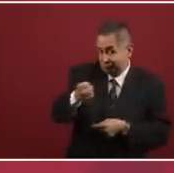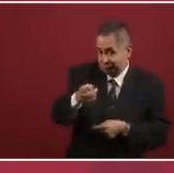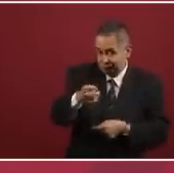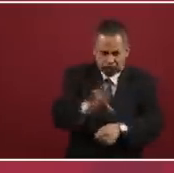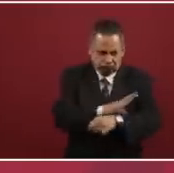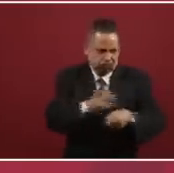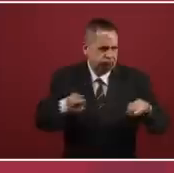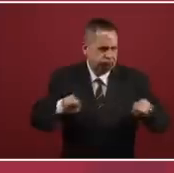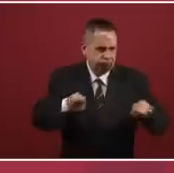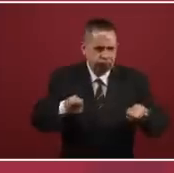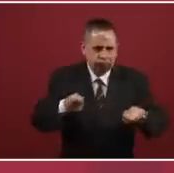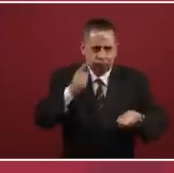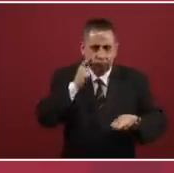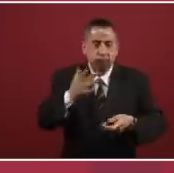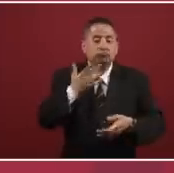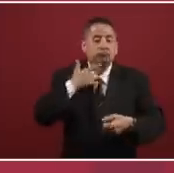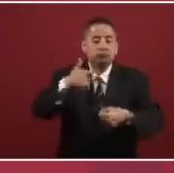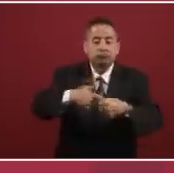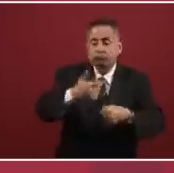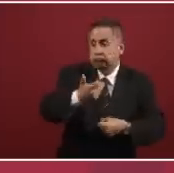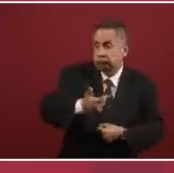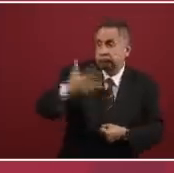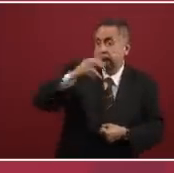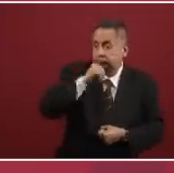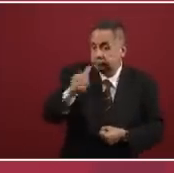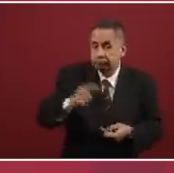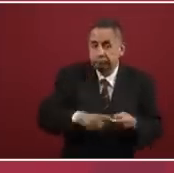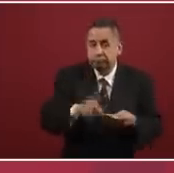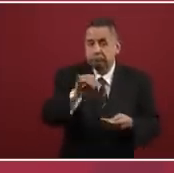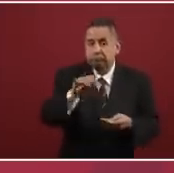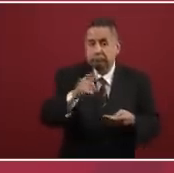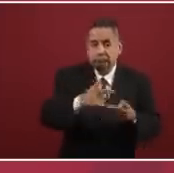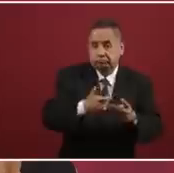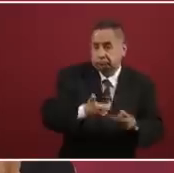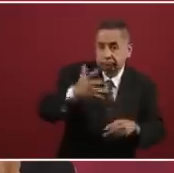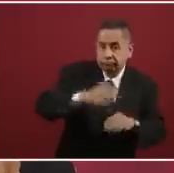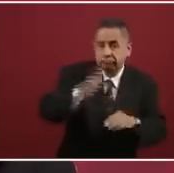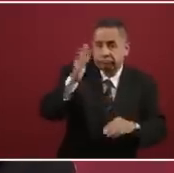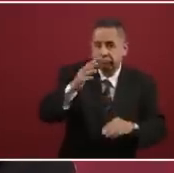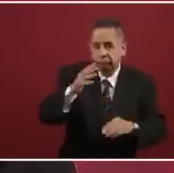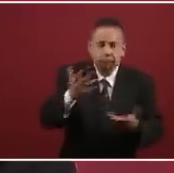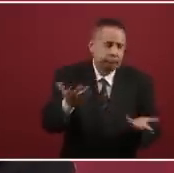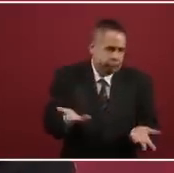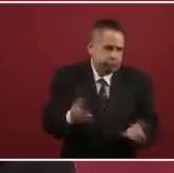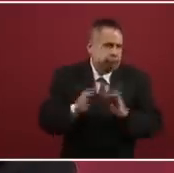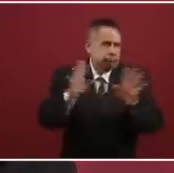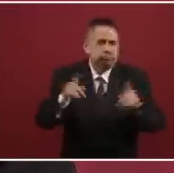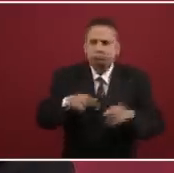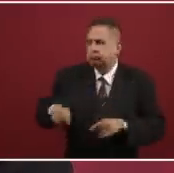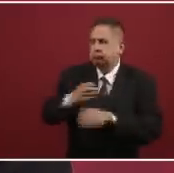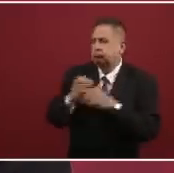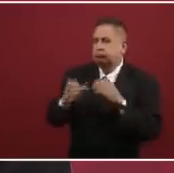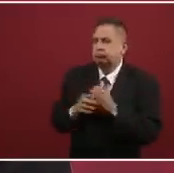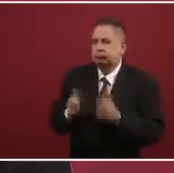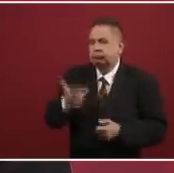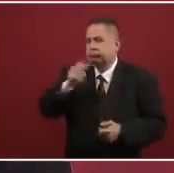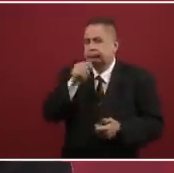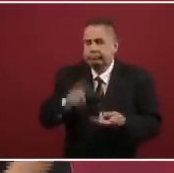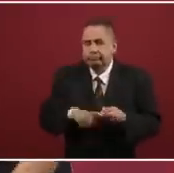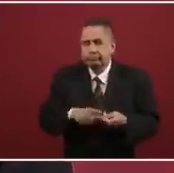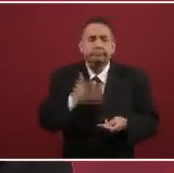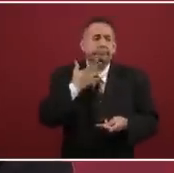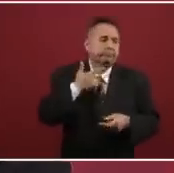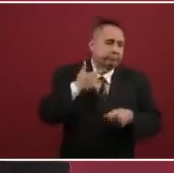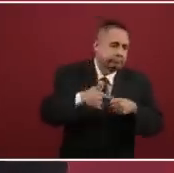Si no aumenta la gasolina y no aumenta el diésel y no aumenta el gas, la luz, en